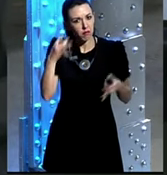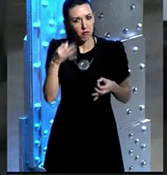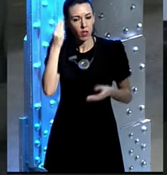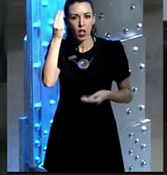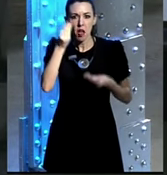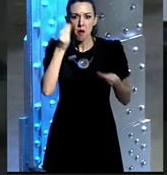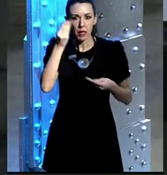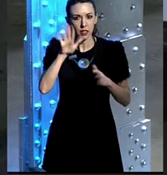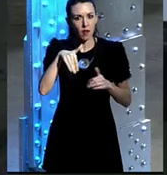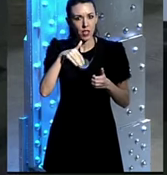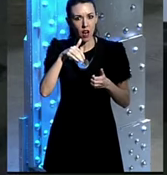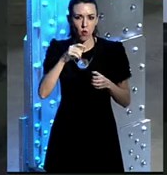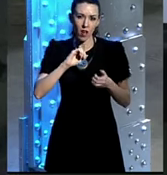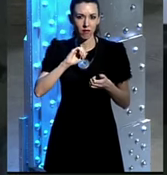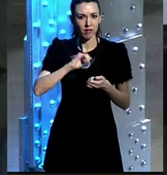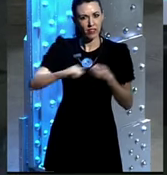pensaba que le iba a traicionar.